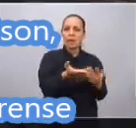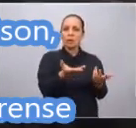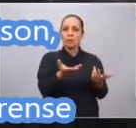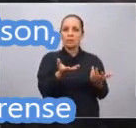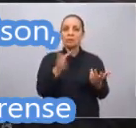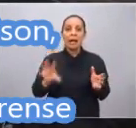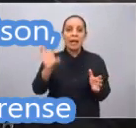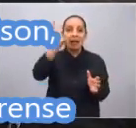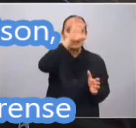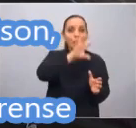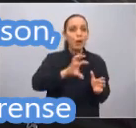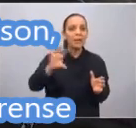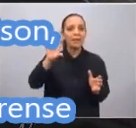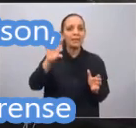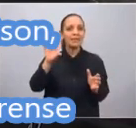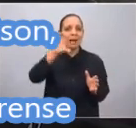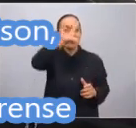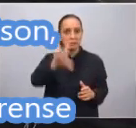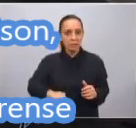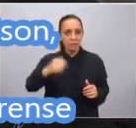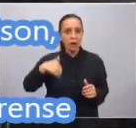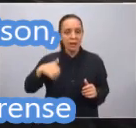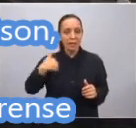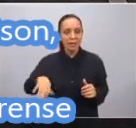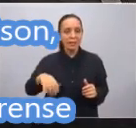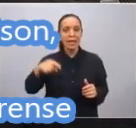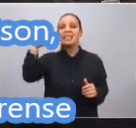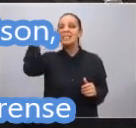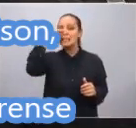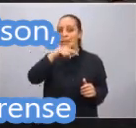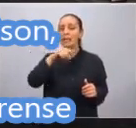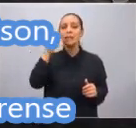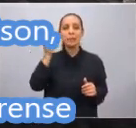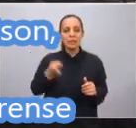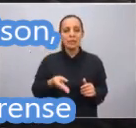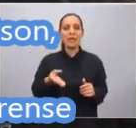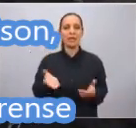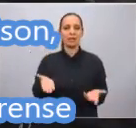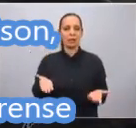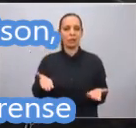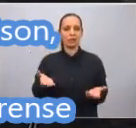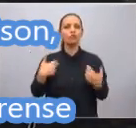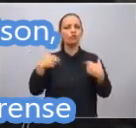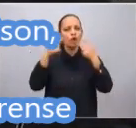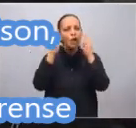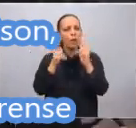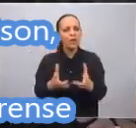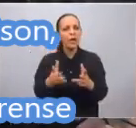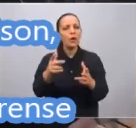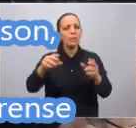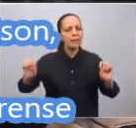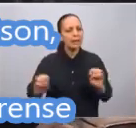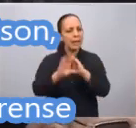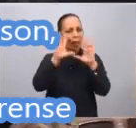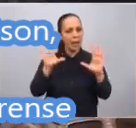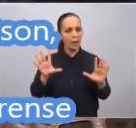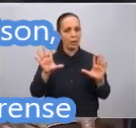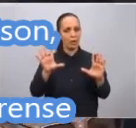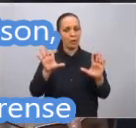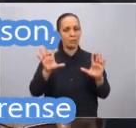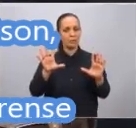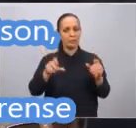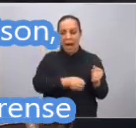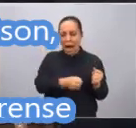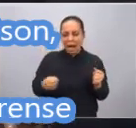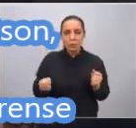las provincias argentinas, un 7%. Lo digo para que sea claro, le